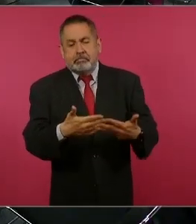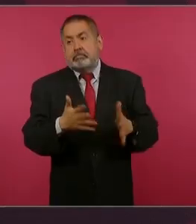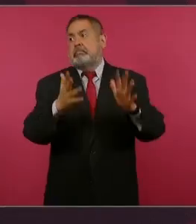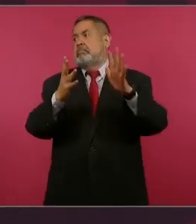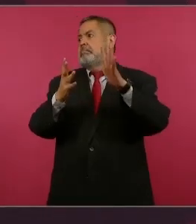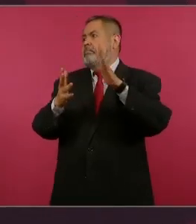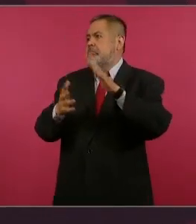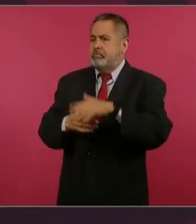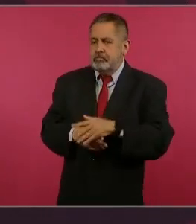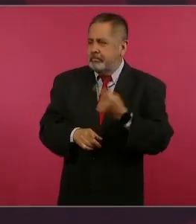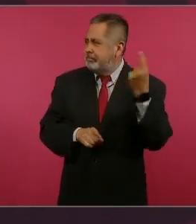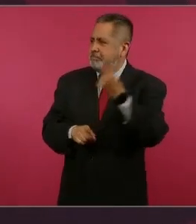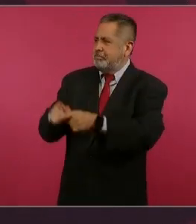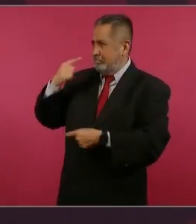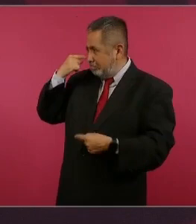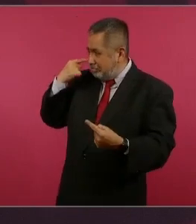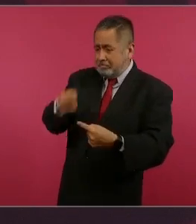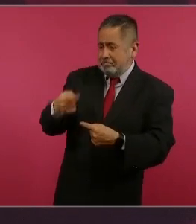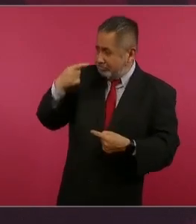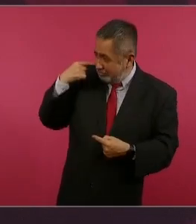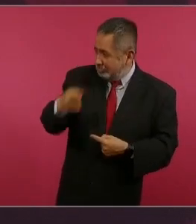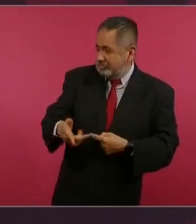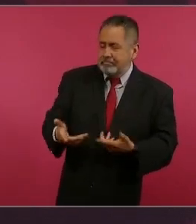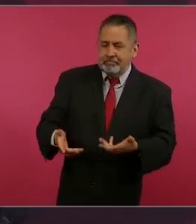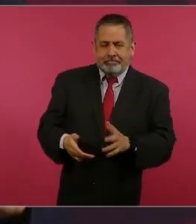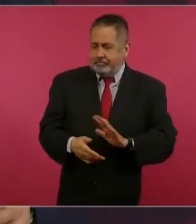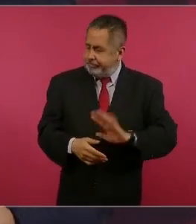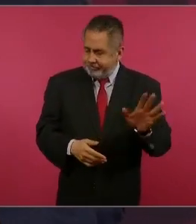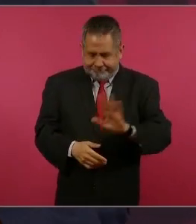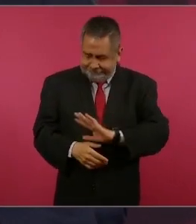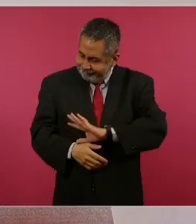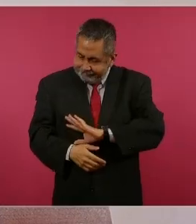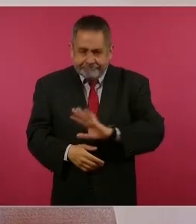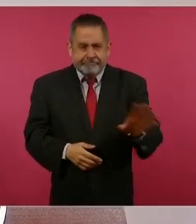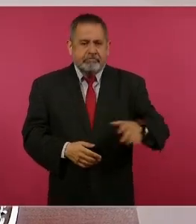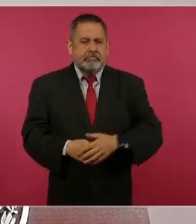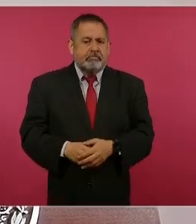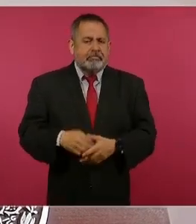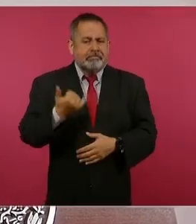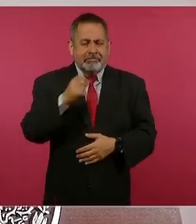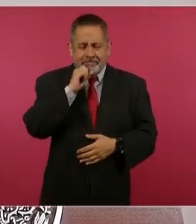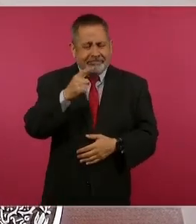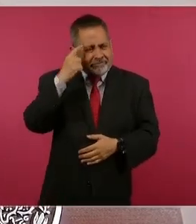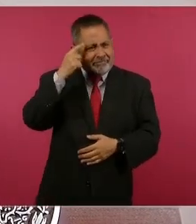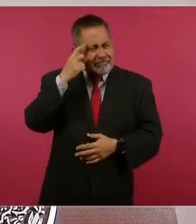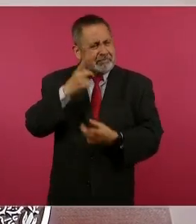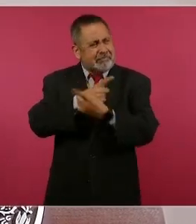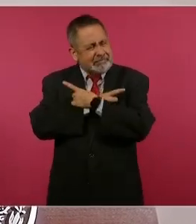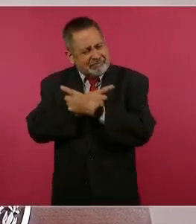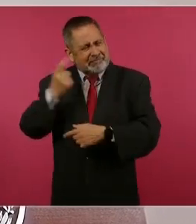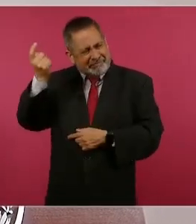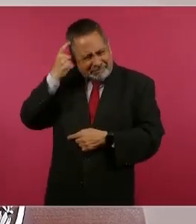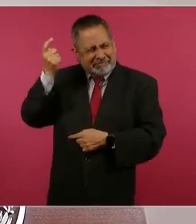no resistimos, no aguantamos y además es un asunto de principios,